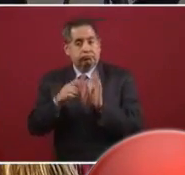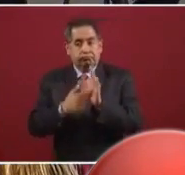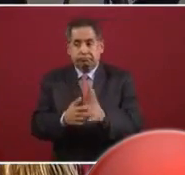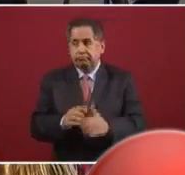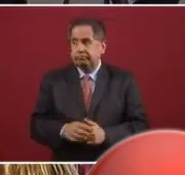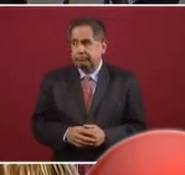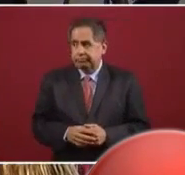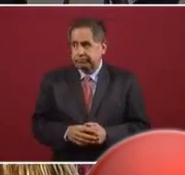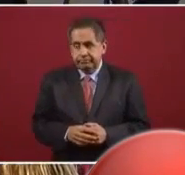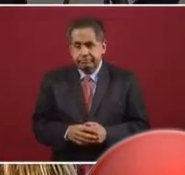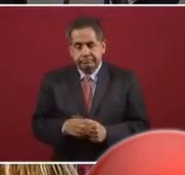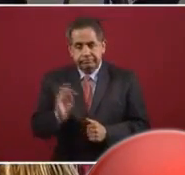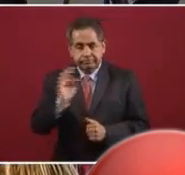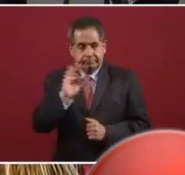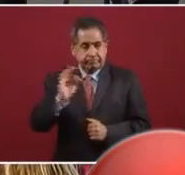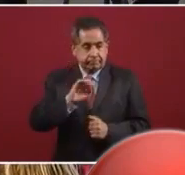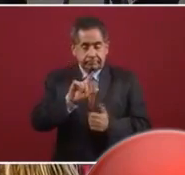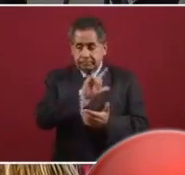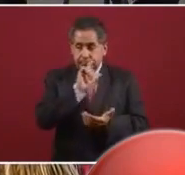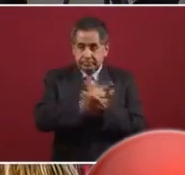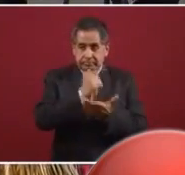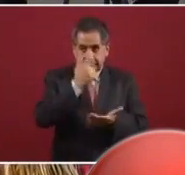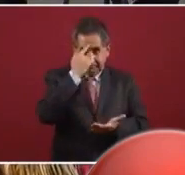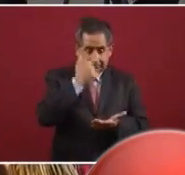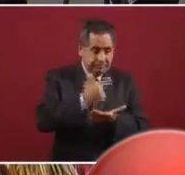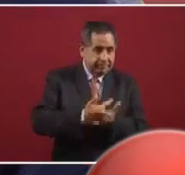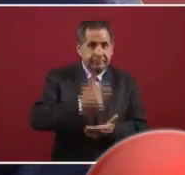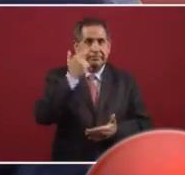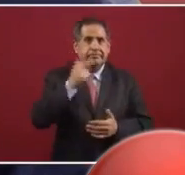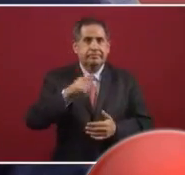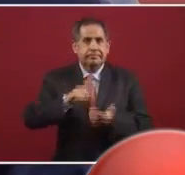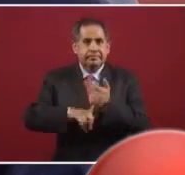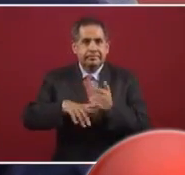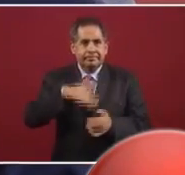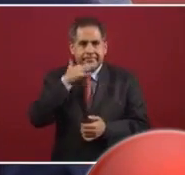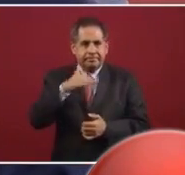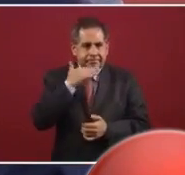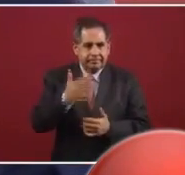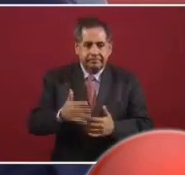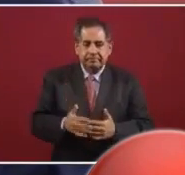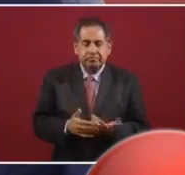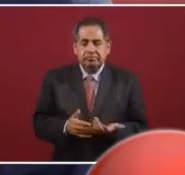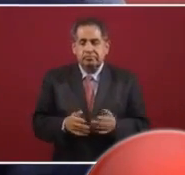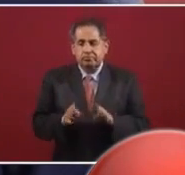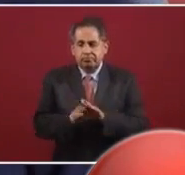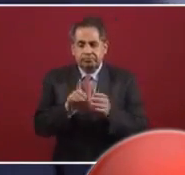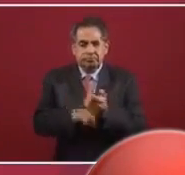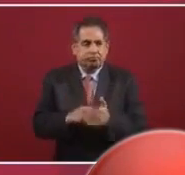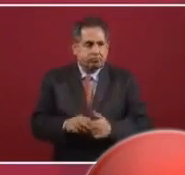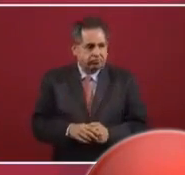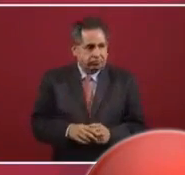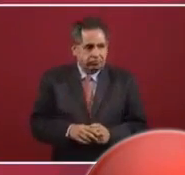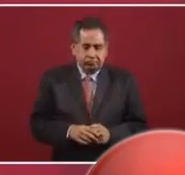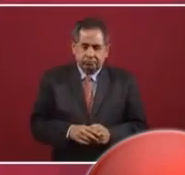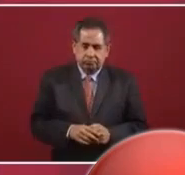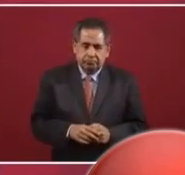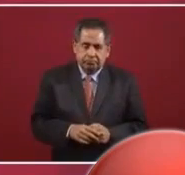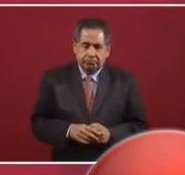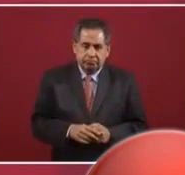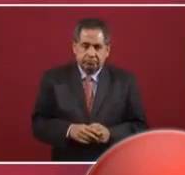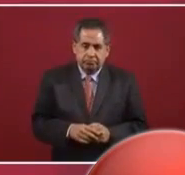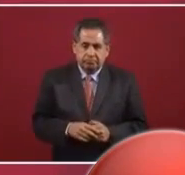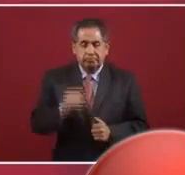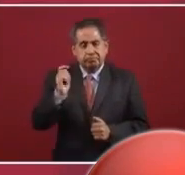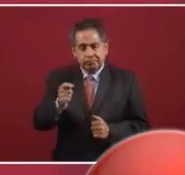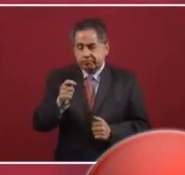El que sea delito grave la corrupción, el que